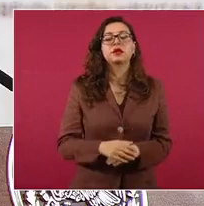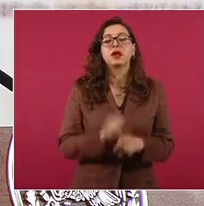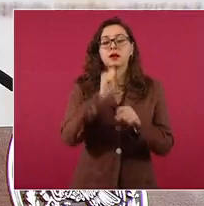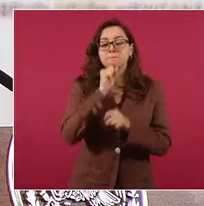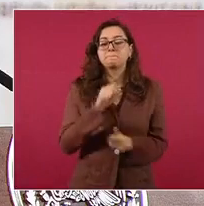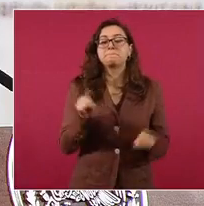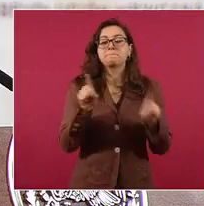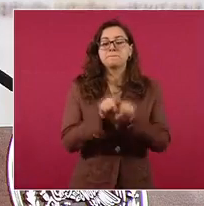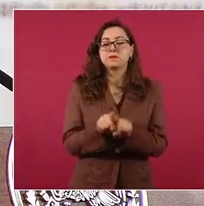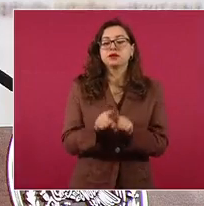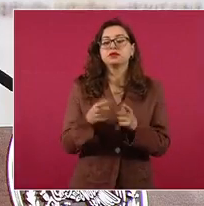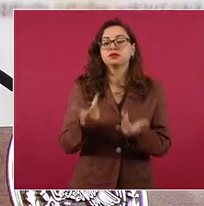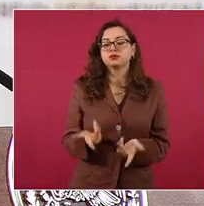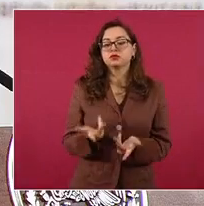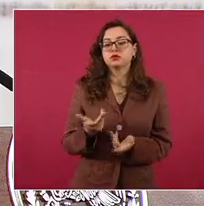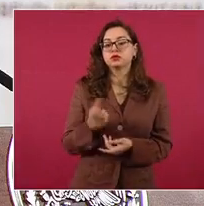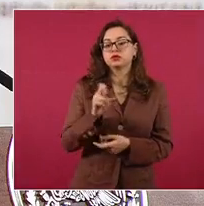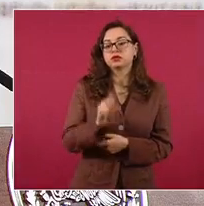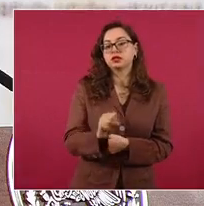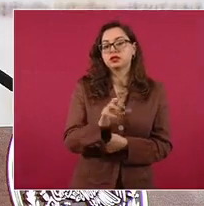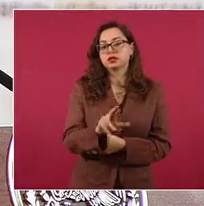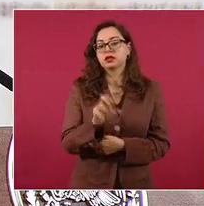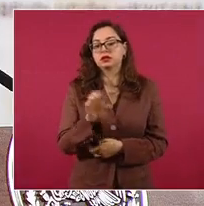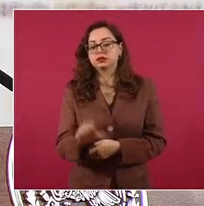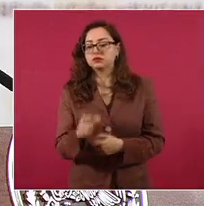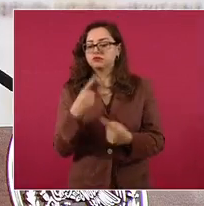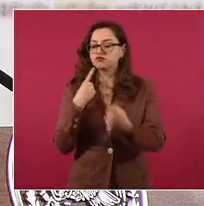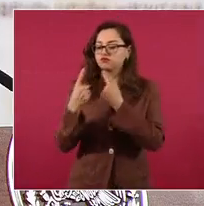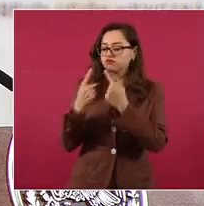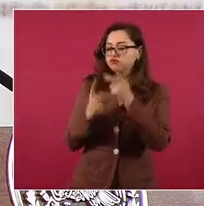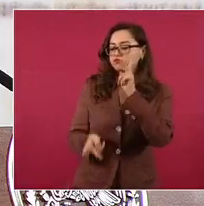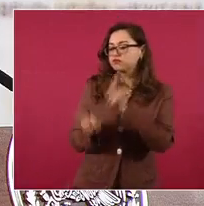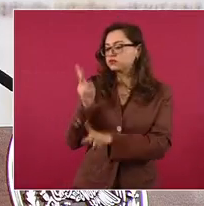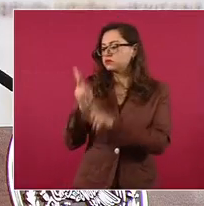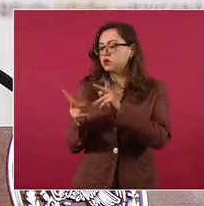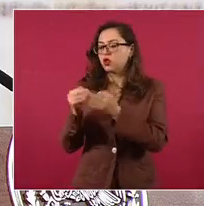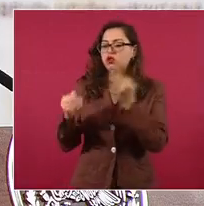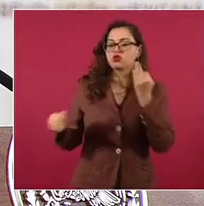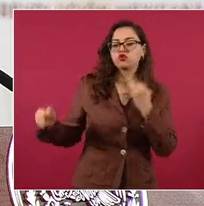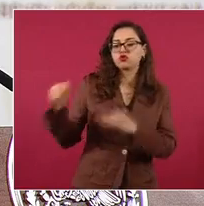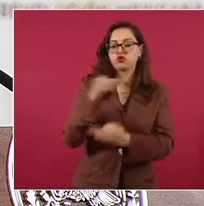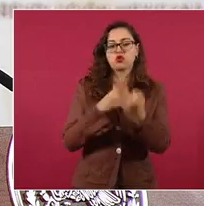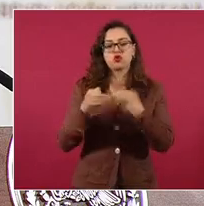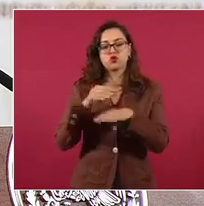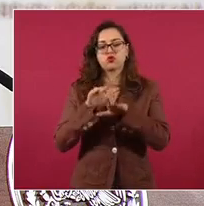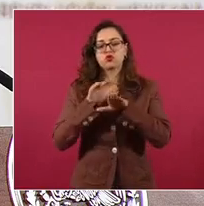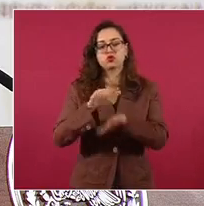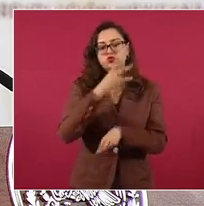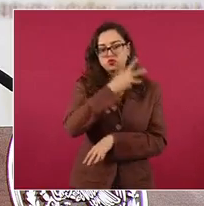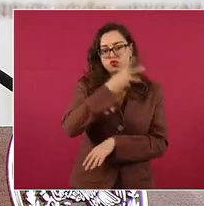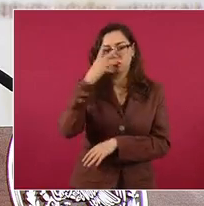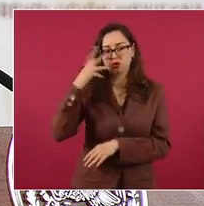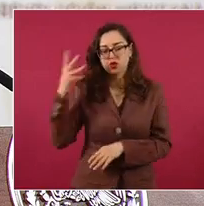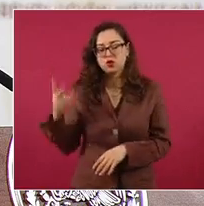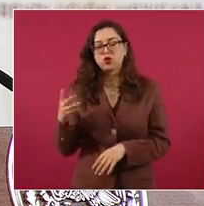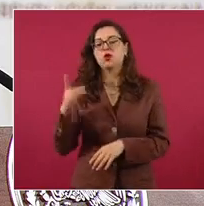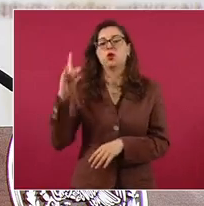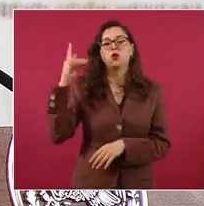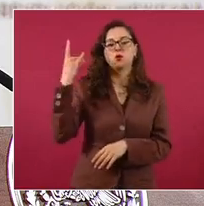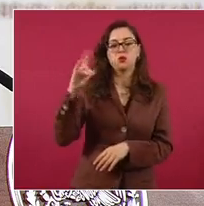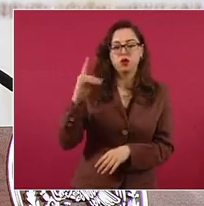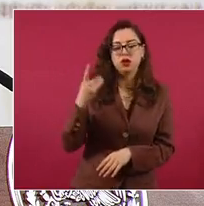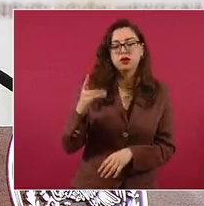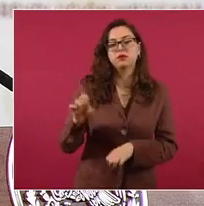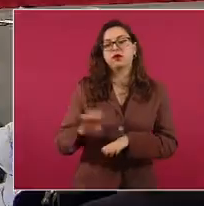revisado junto con la Secretaría de Relaciones Exteriores todo lo relativo al establecimiento de visas en Bolivia, Ecuador, Brasil y Venezuela.